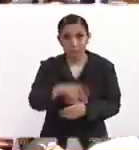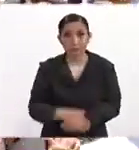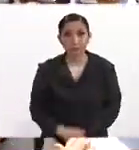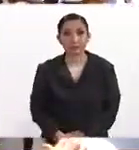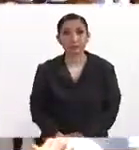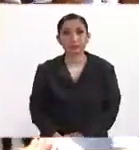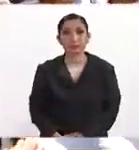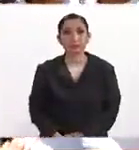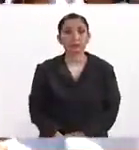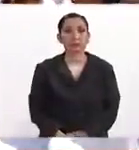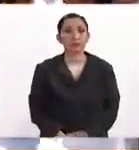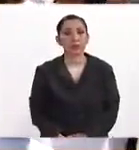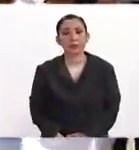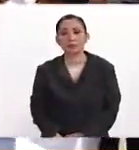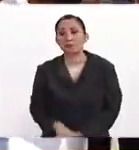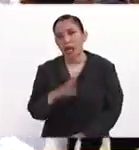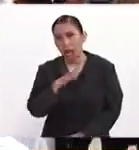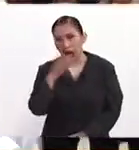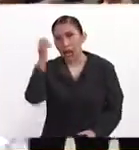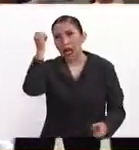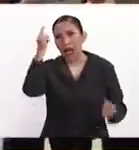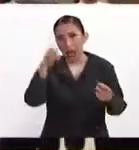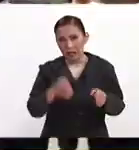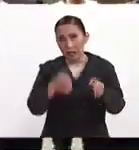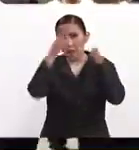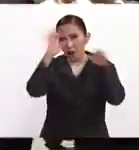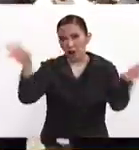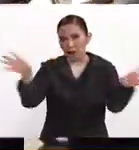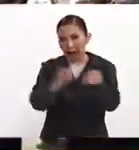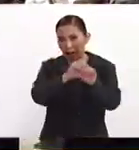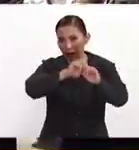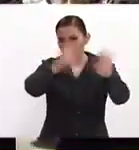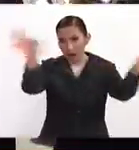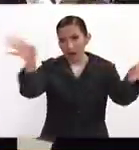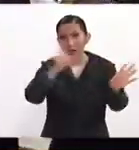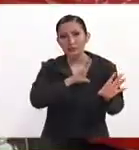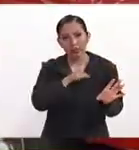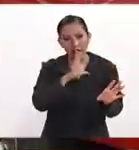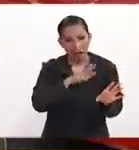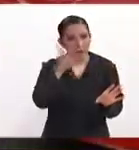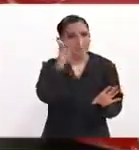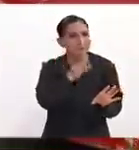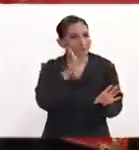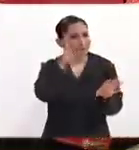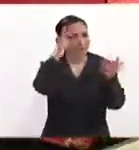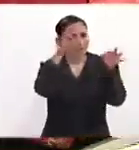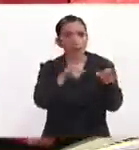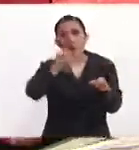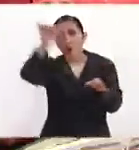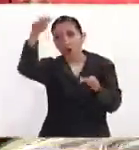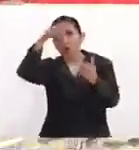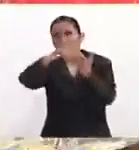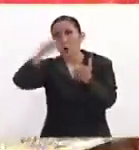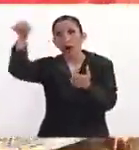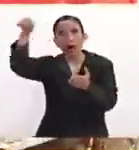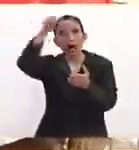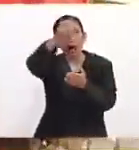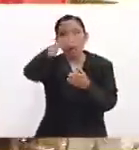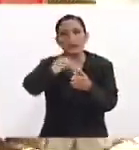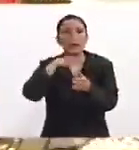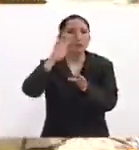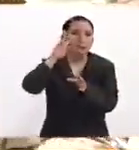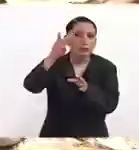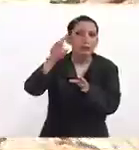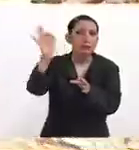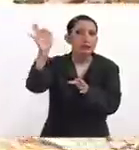México? Bueno, hay edificios, esa es la cifra que es muy clara y en donde ya está verificado, pero hay otros lugares en donde nos indican